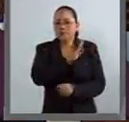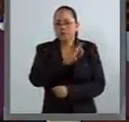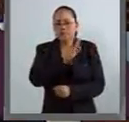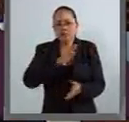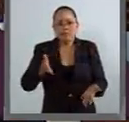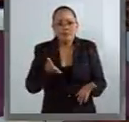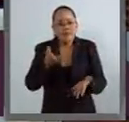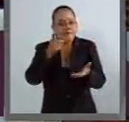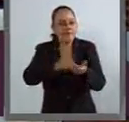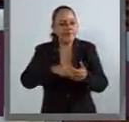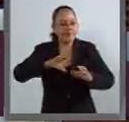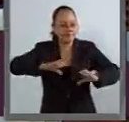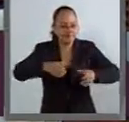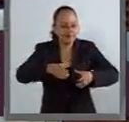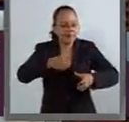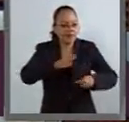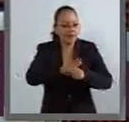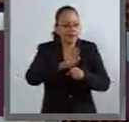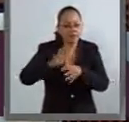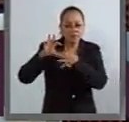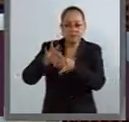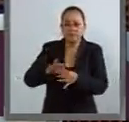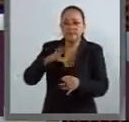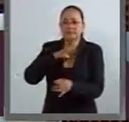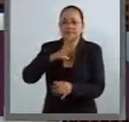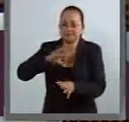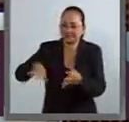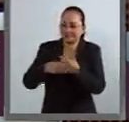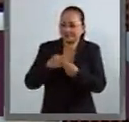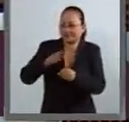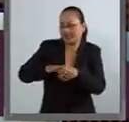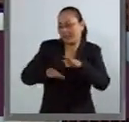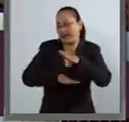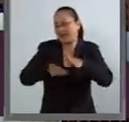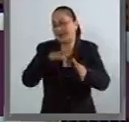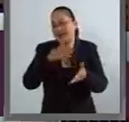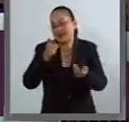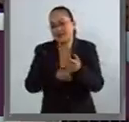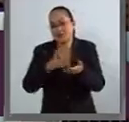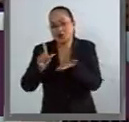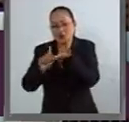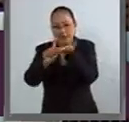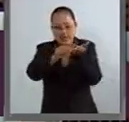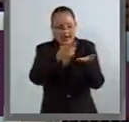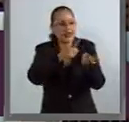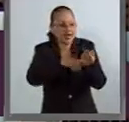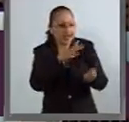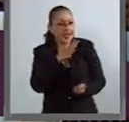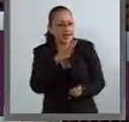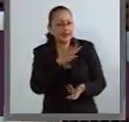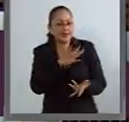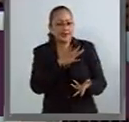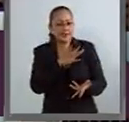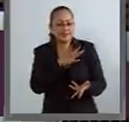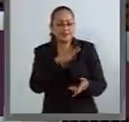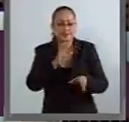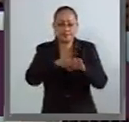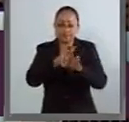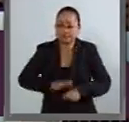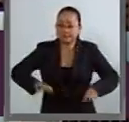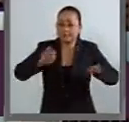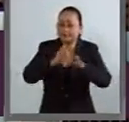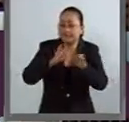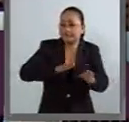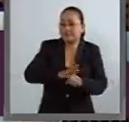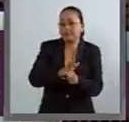impulses desde el Parlamento, ¿no? Ya están las encuestas más básicas a través de Twitter. Ahí lo importante es pues